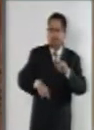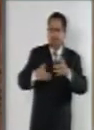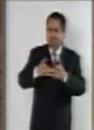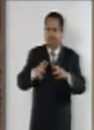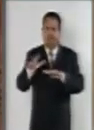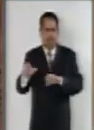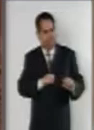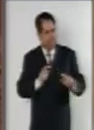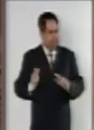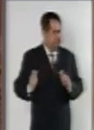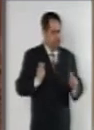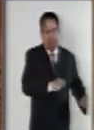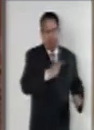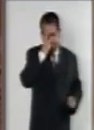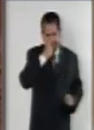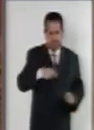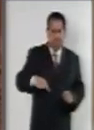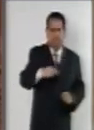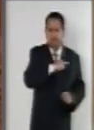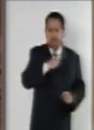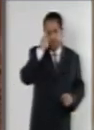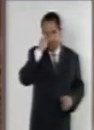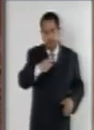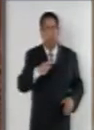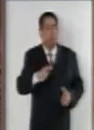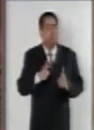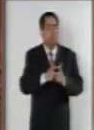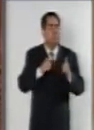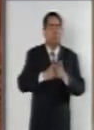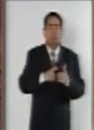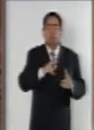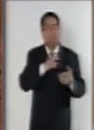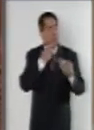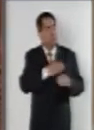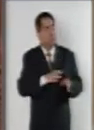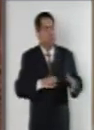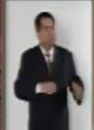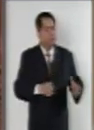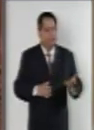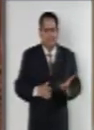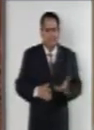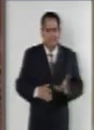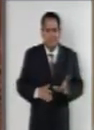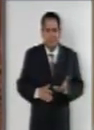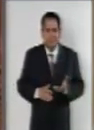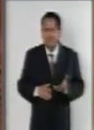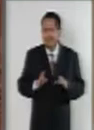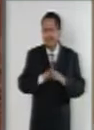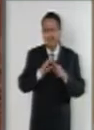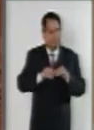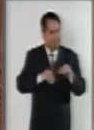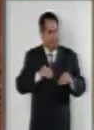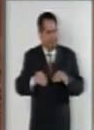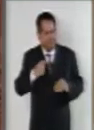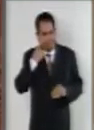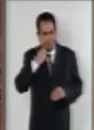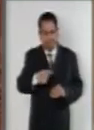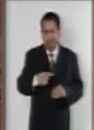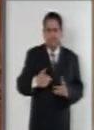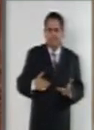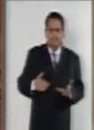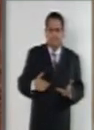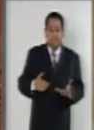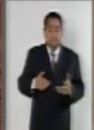tierras para dárselas a los grupos financieros en una operación de concentración